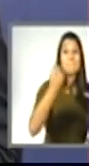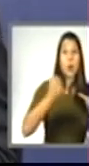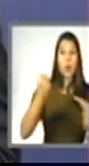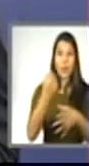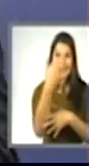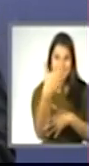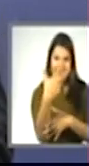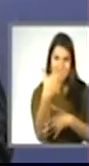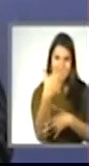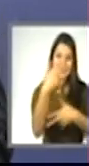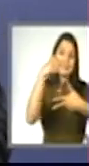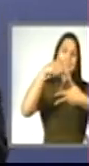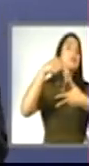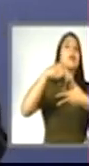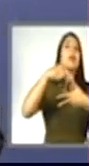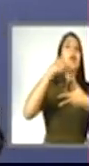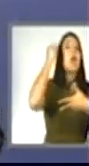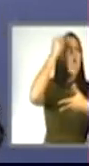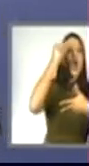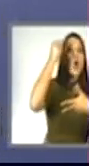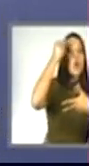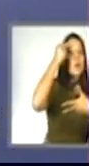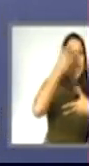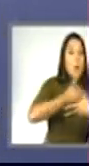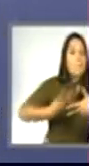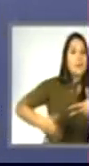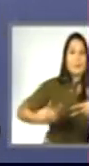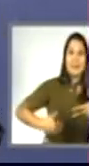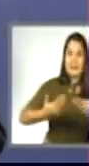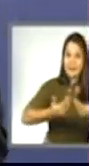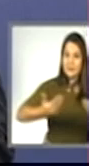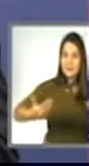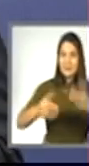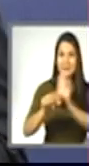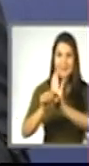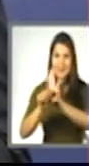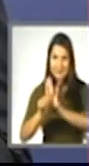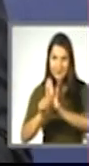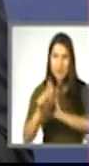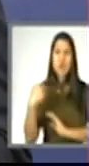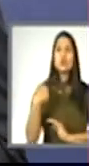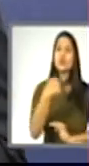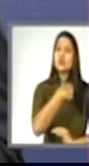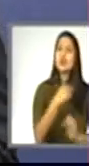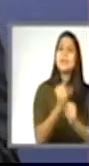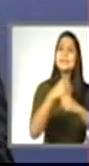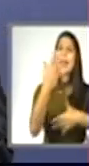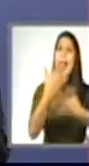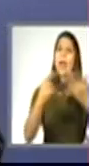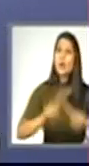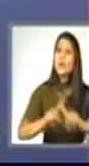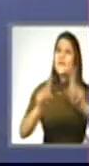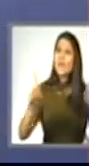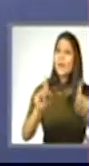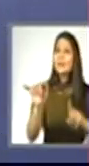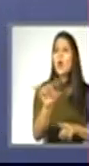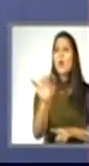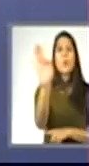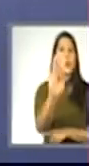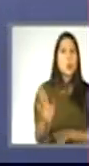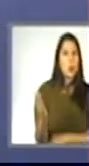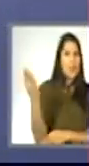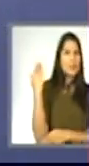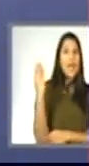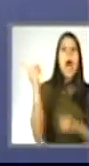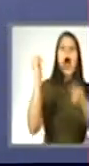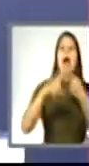debates de los medios, de los otros medios, donde no van a ser contemplados porque no figuran en las encuestas ni en el margen de error, no van a tener la exposición mediática que